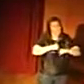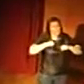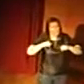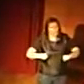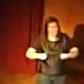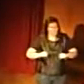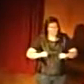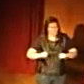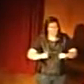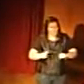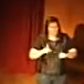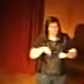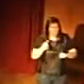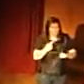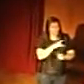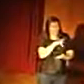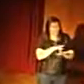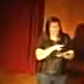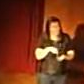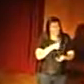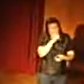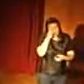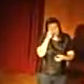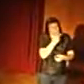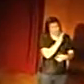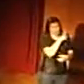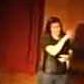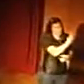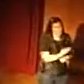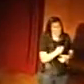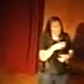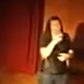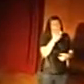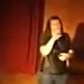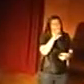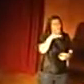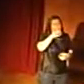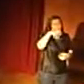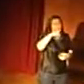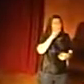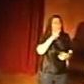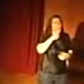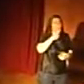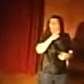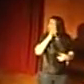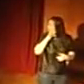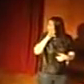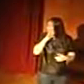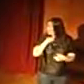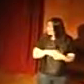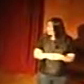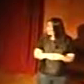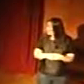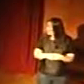cuando viene a Madrid este pintor italiano Fernando bran Vila bran Vila es el artista el